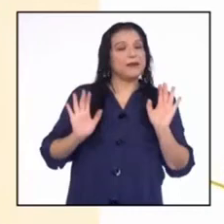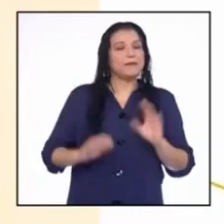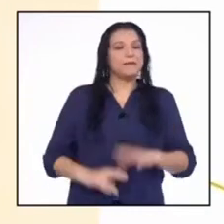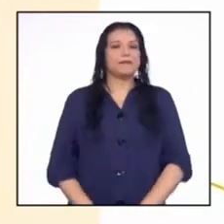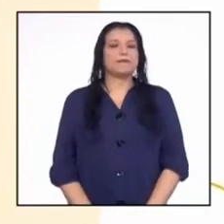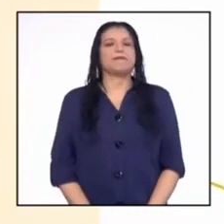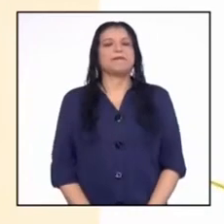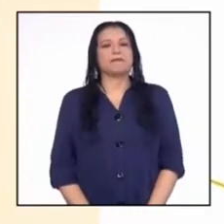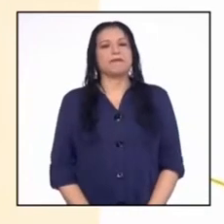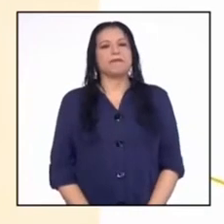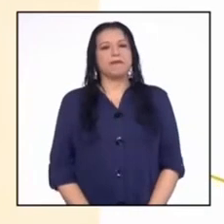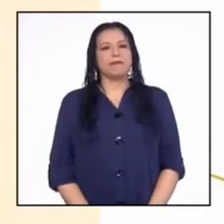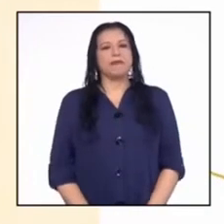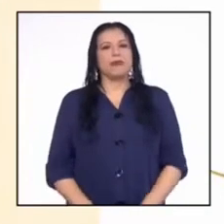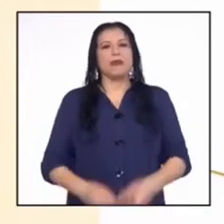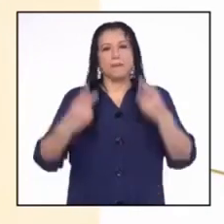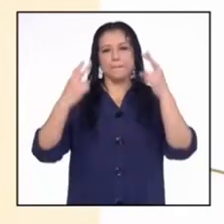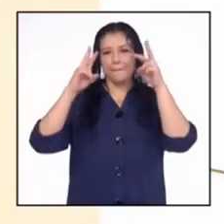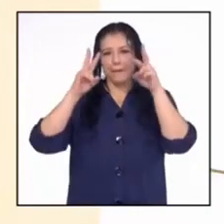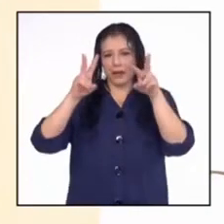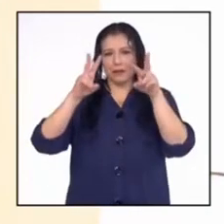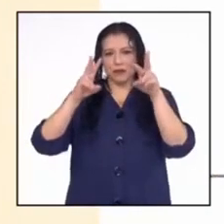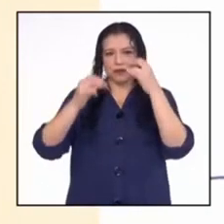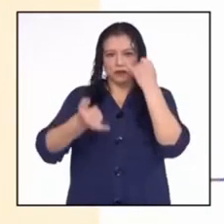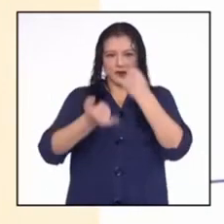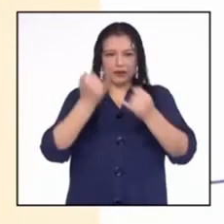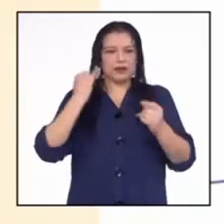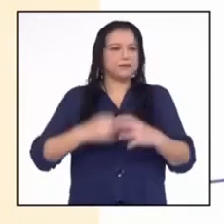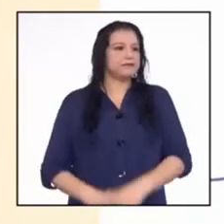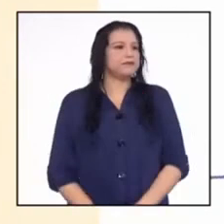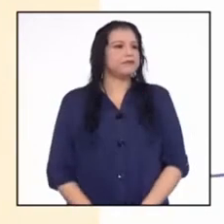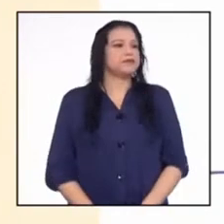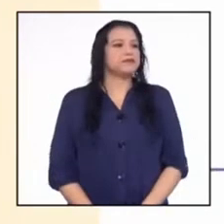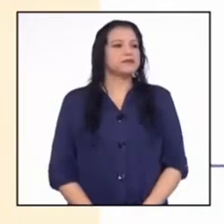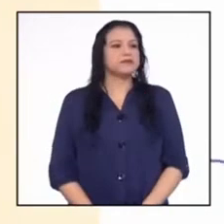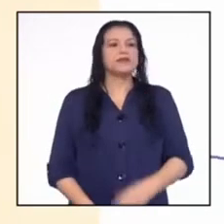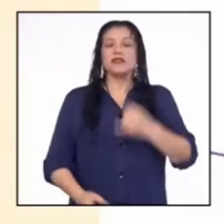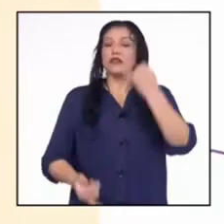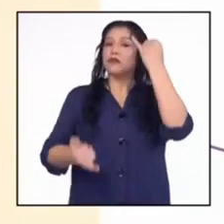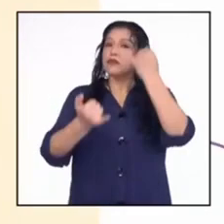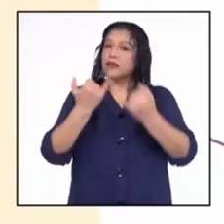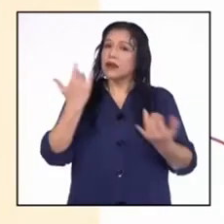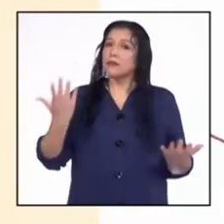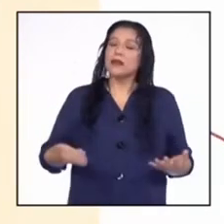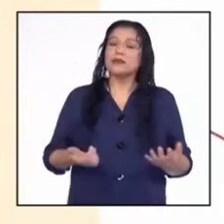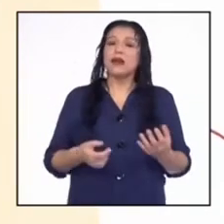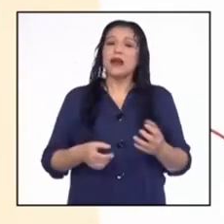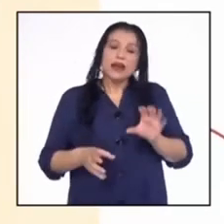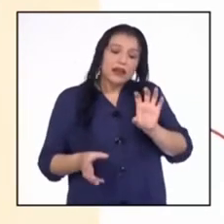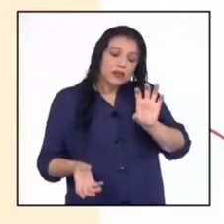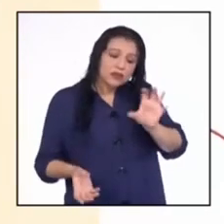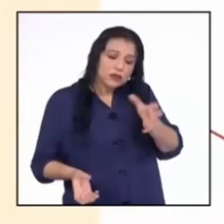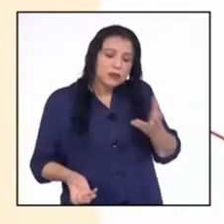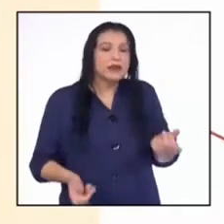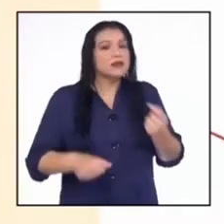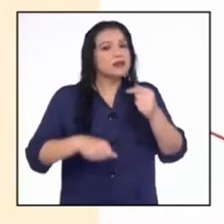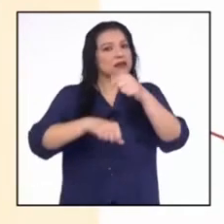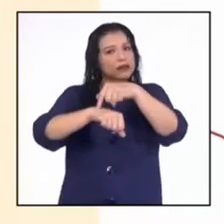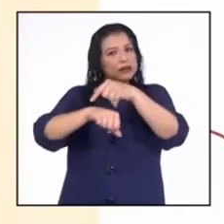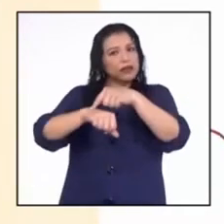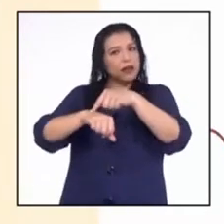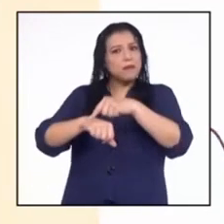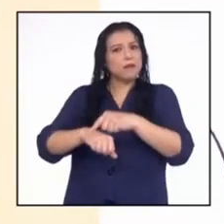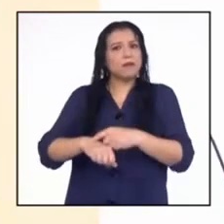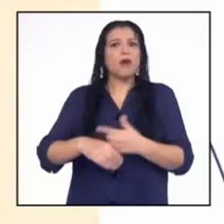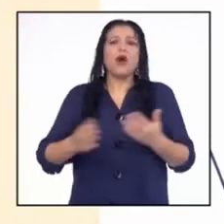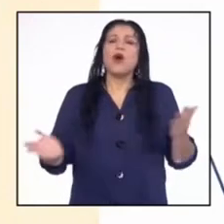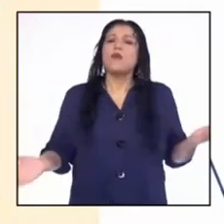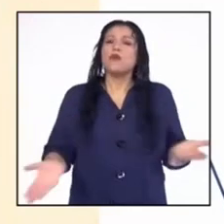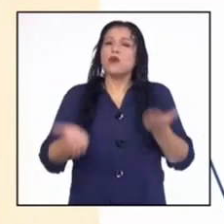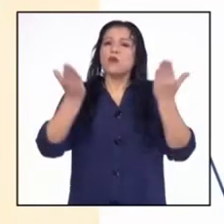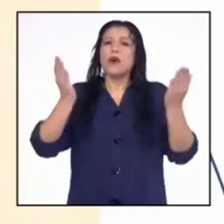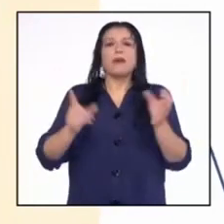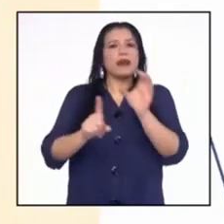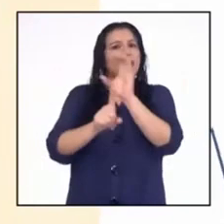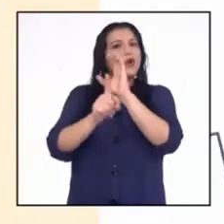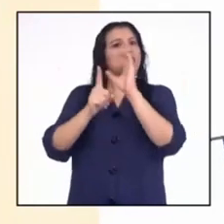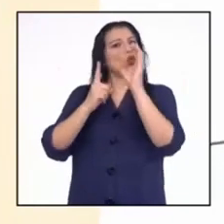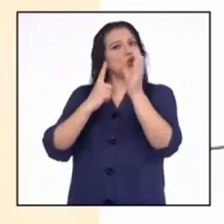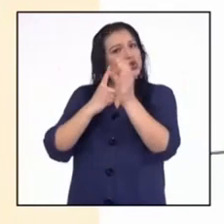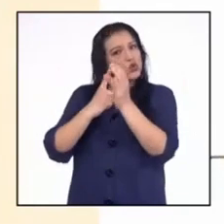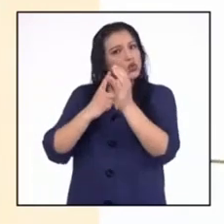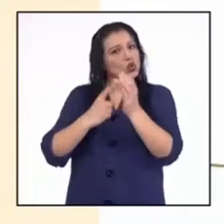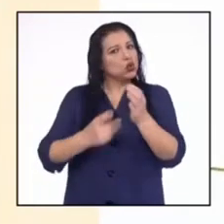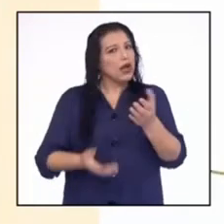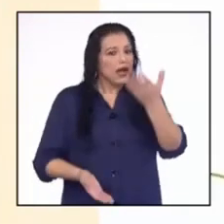Ok, así queda entonces. Lo leo. Finalmente, estos espacios radiales promueven la cultura entre